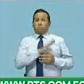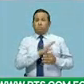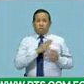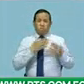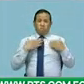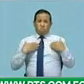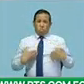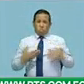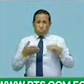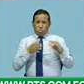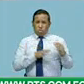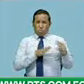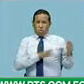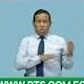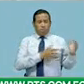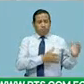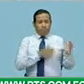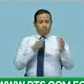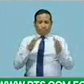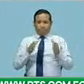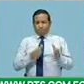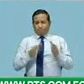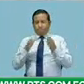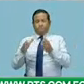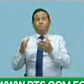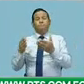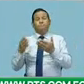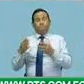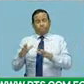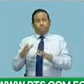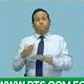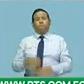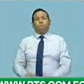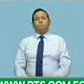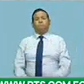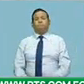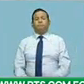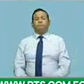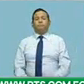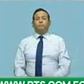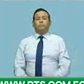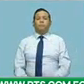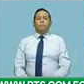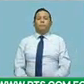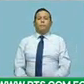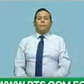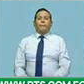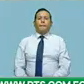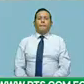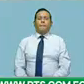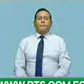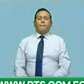departamento forense de la policía y en las próximas horas recibirán cristiana sepultura. En Quito informó Iván Casablanca.